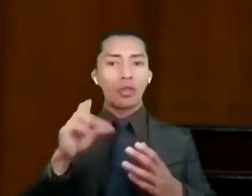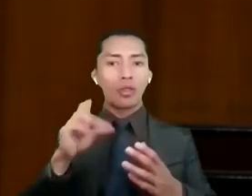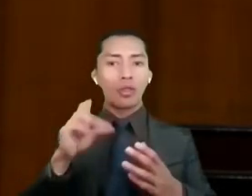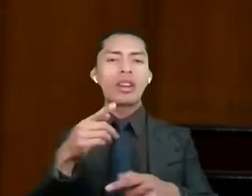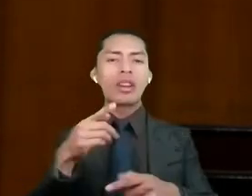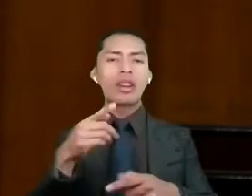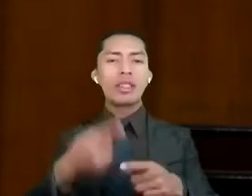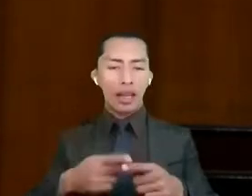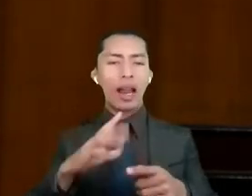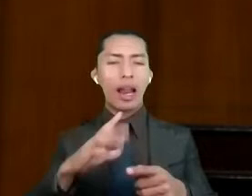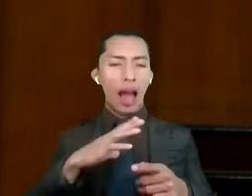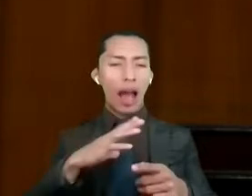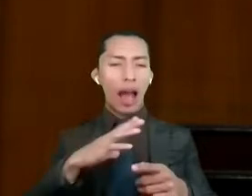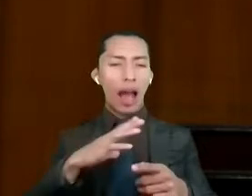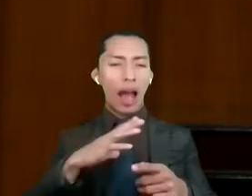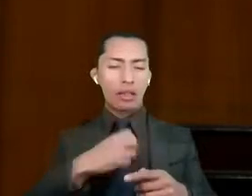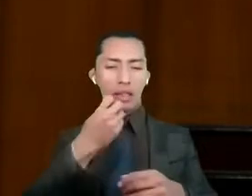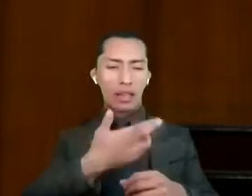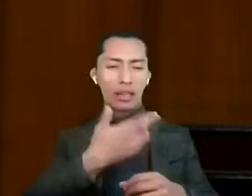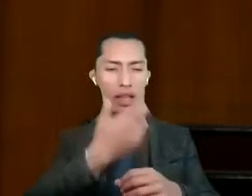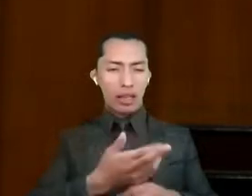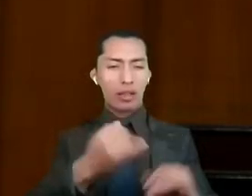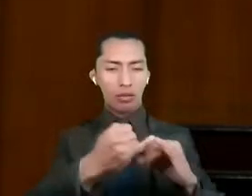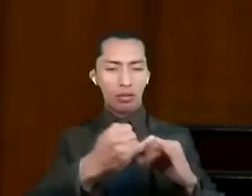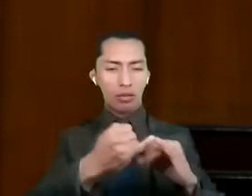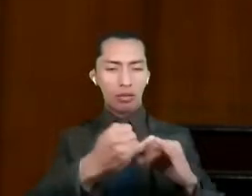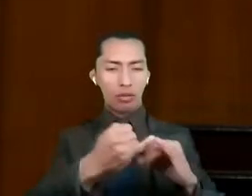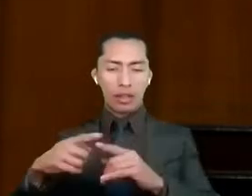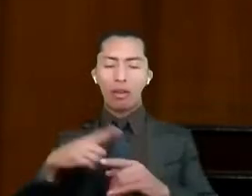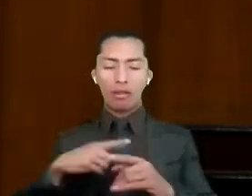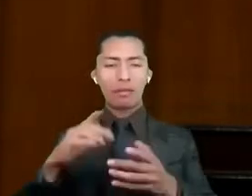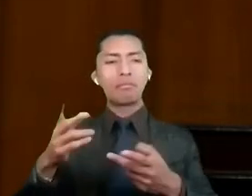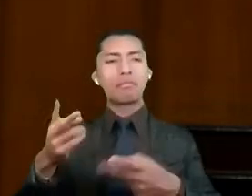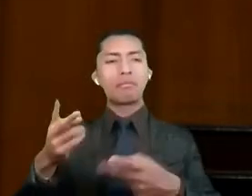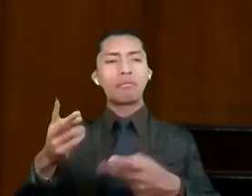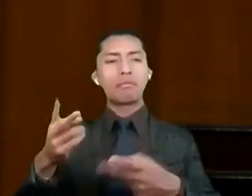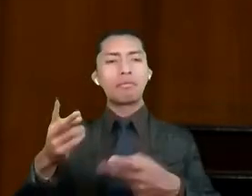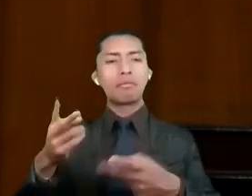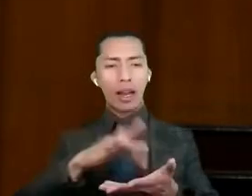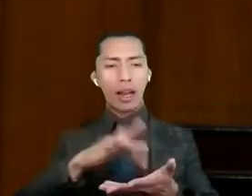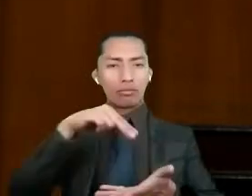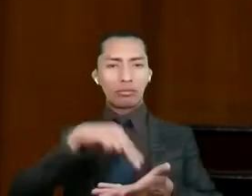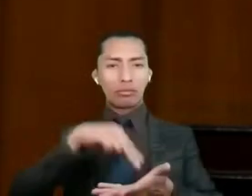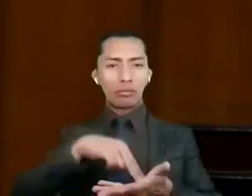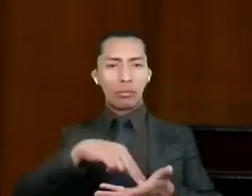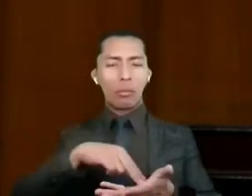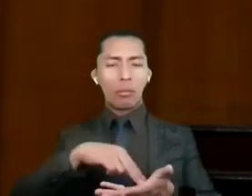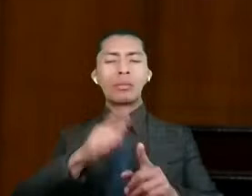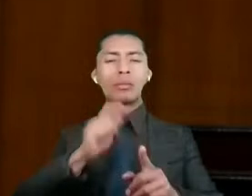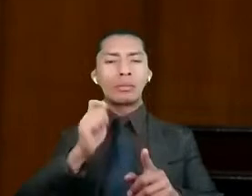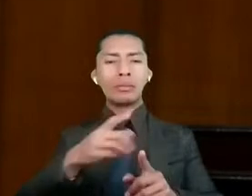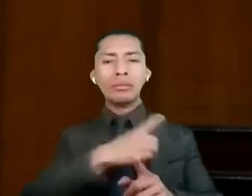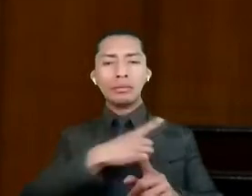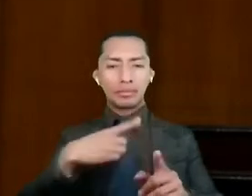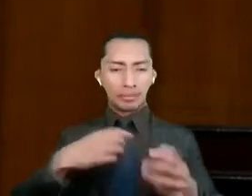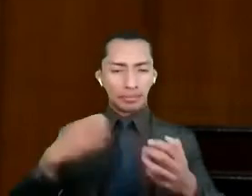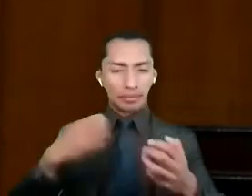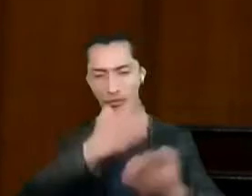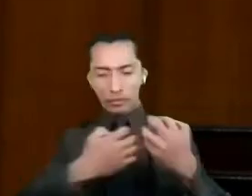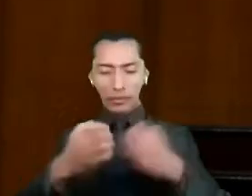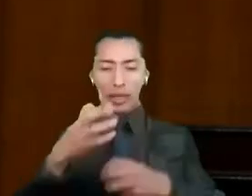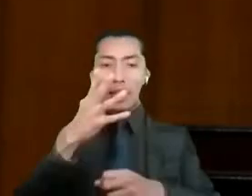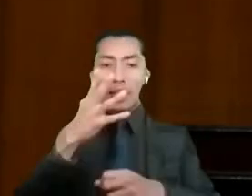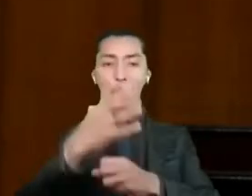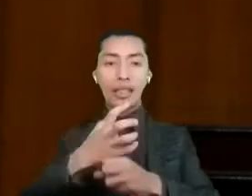dependencias del gobierno. Agradecemos su presencia, esta comparecencia, con motivo de la glosa del quinto informe de